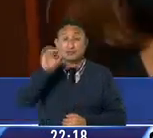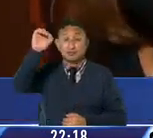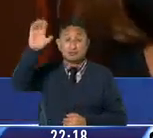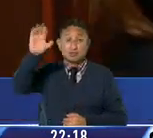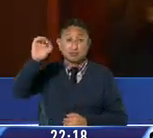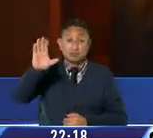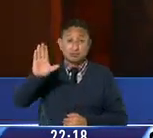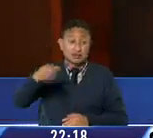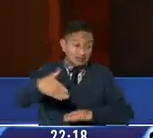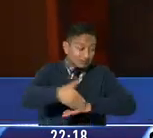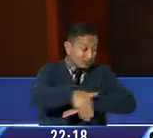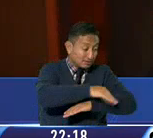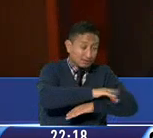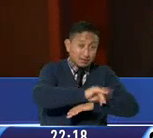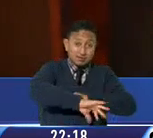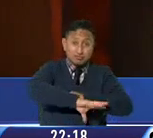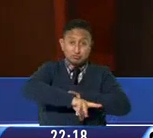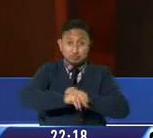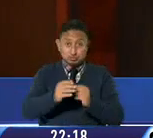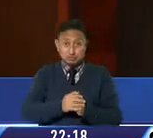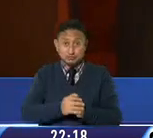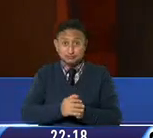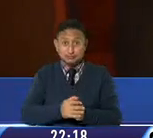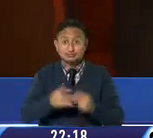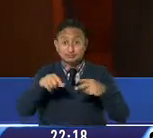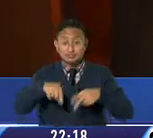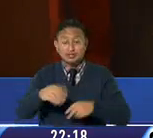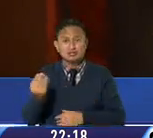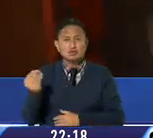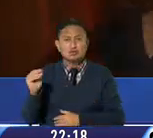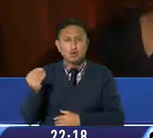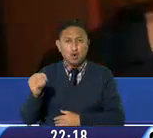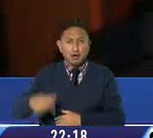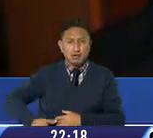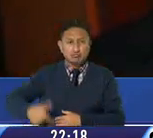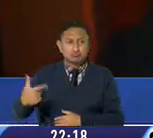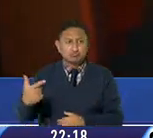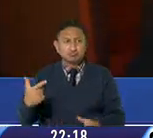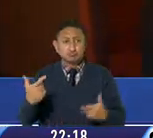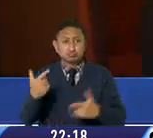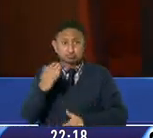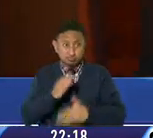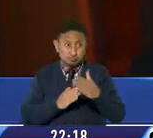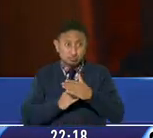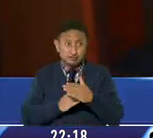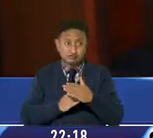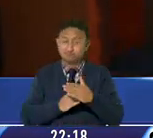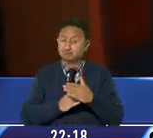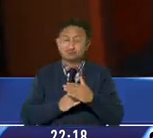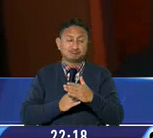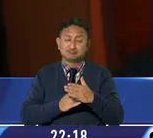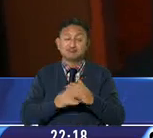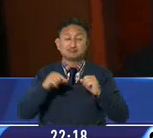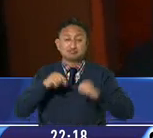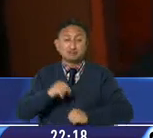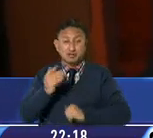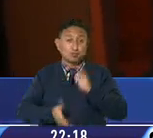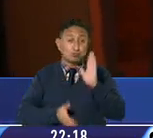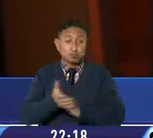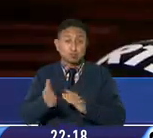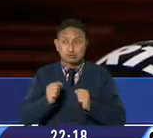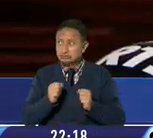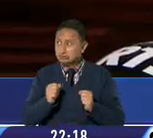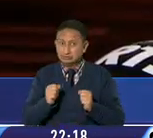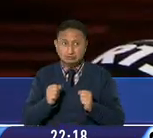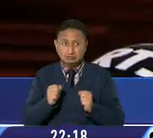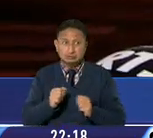esquinas están robando, incluso muchachos jóvenes armados. No hay paz, no hay paz. Salimos con el corazón en la mano. Sí, sí